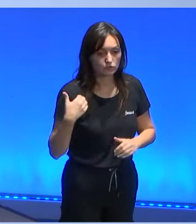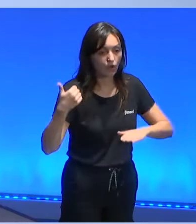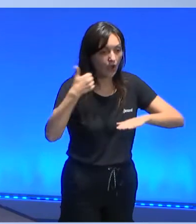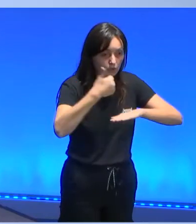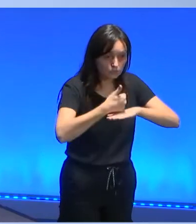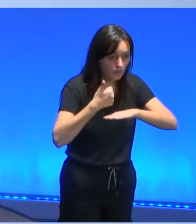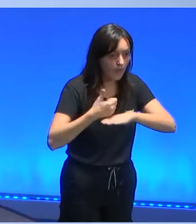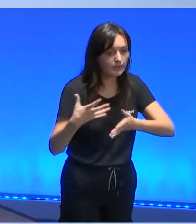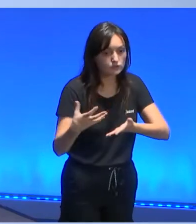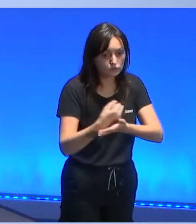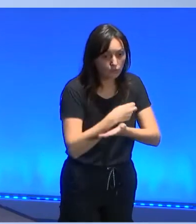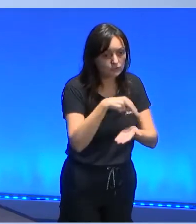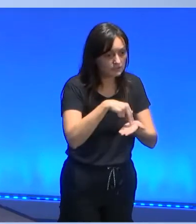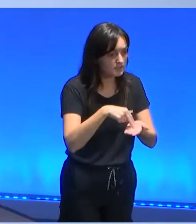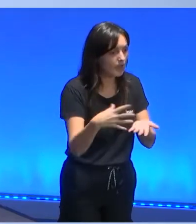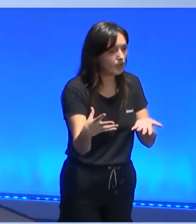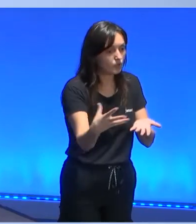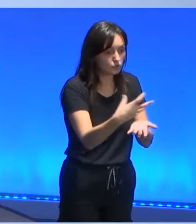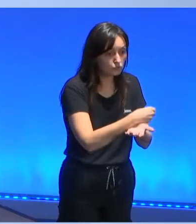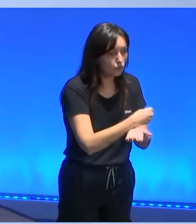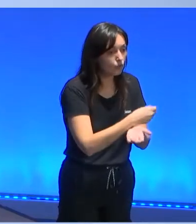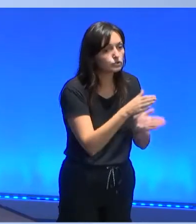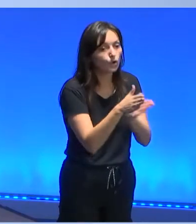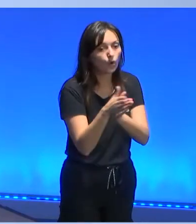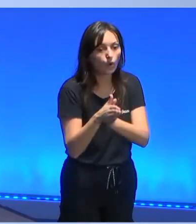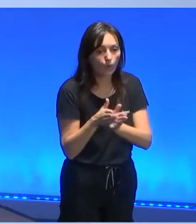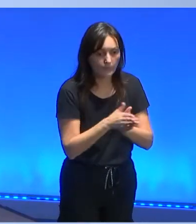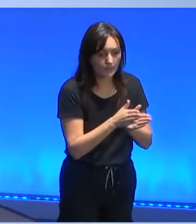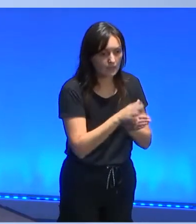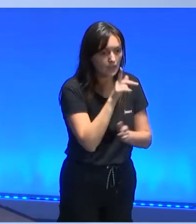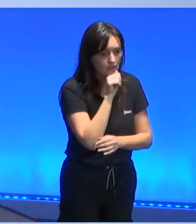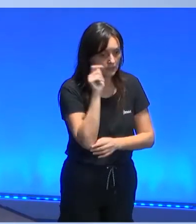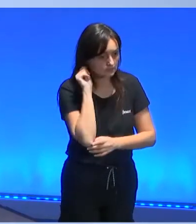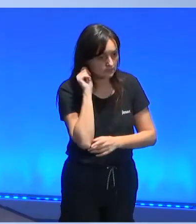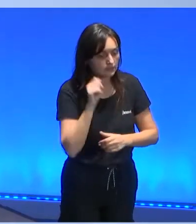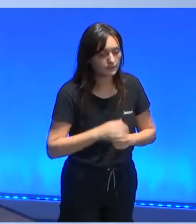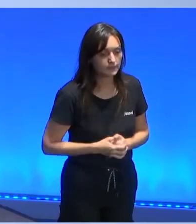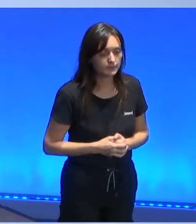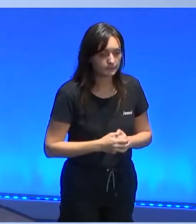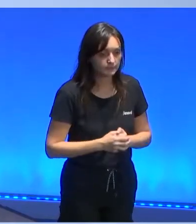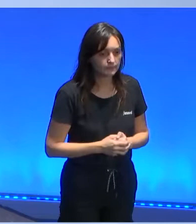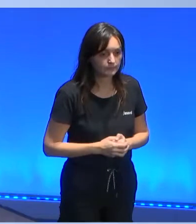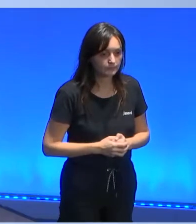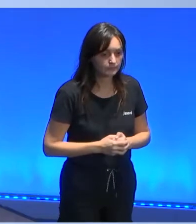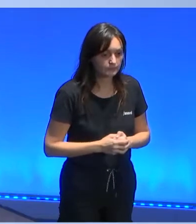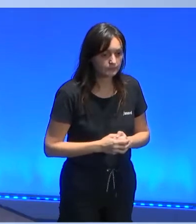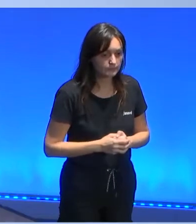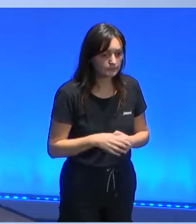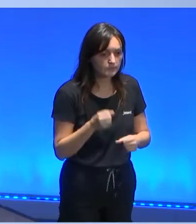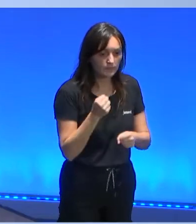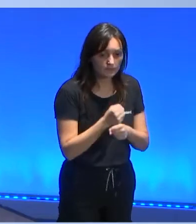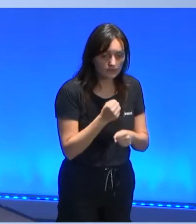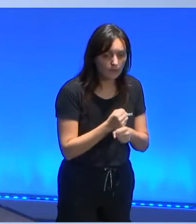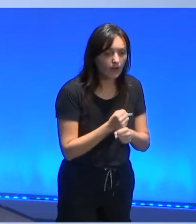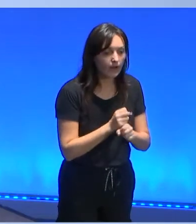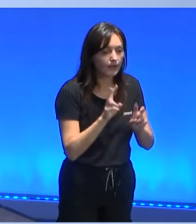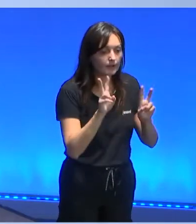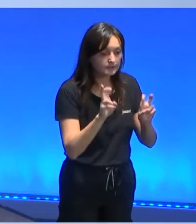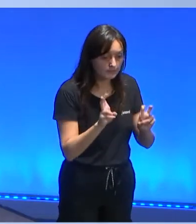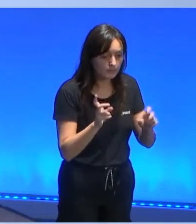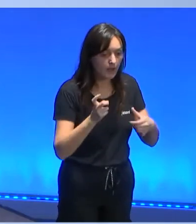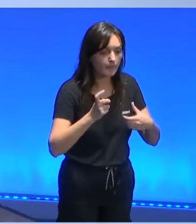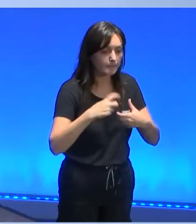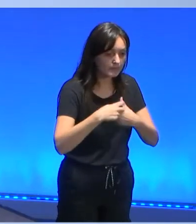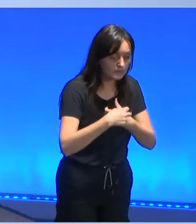autoridades presentes, a todos vosotros y vosotras, compañeros y compañeras, que trabajáis en la